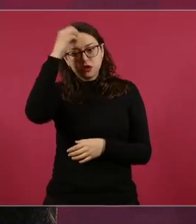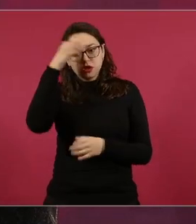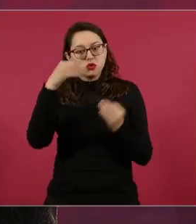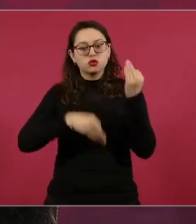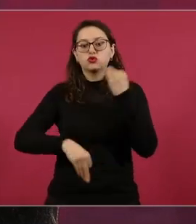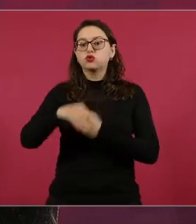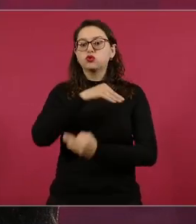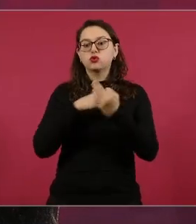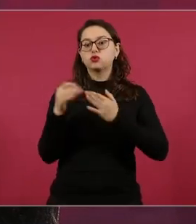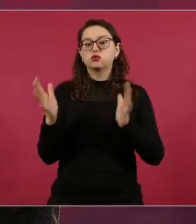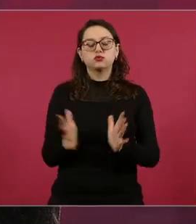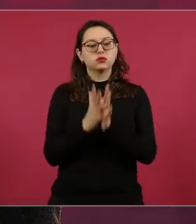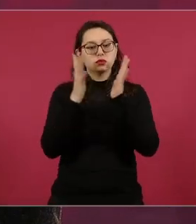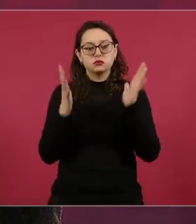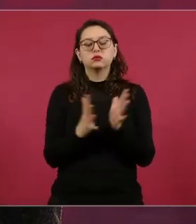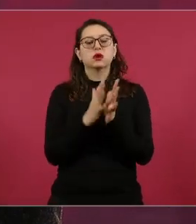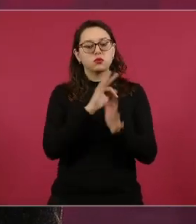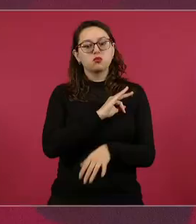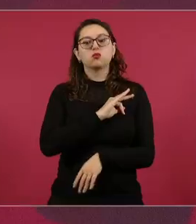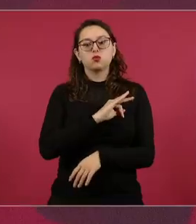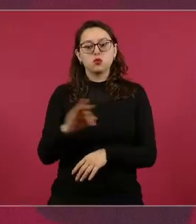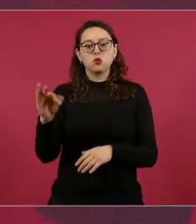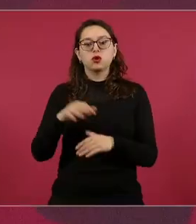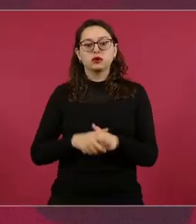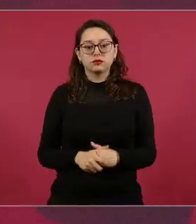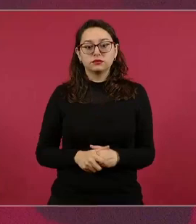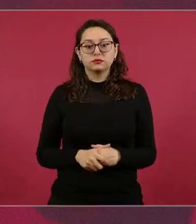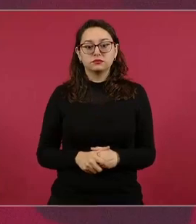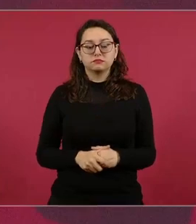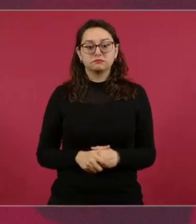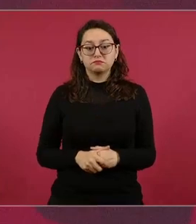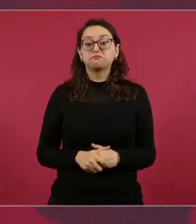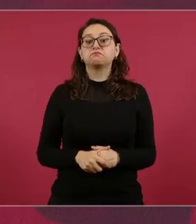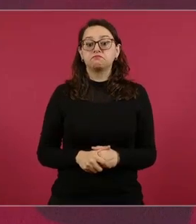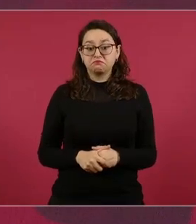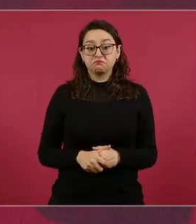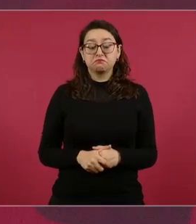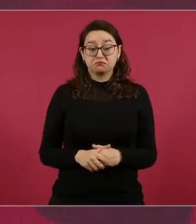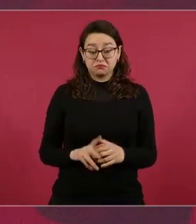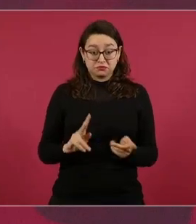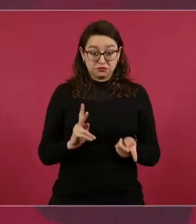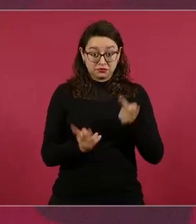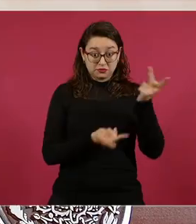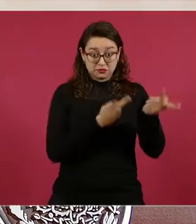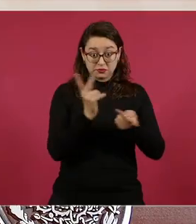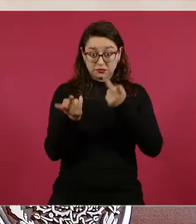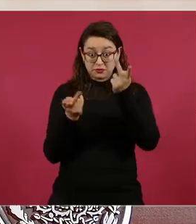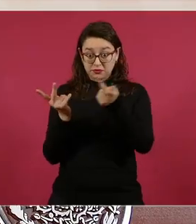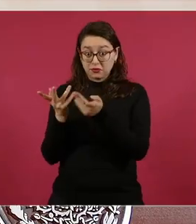hay que dejar afuera, y ganó la encuesta, y luego